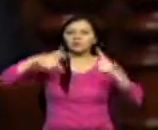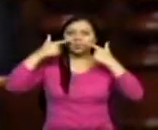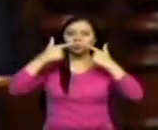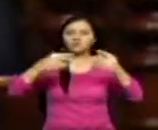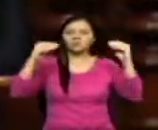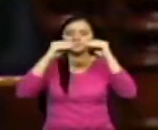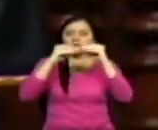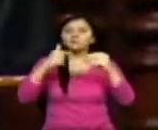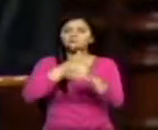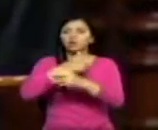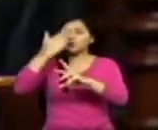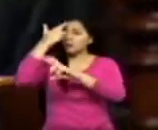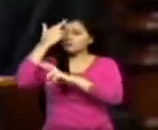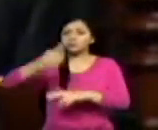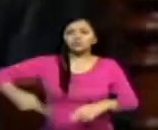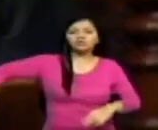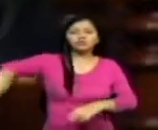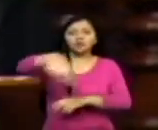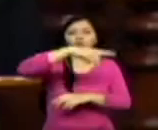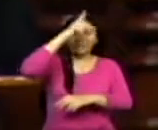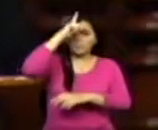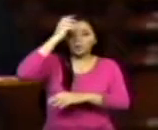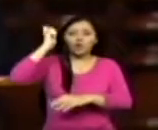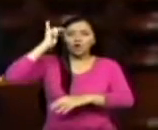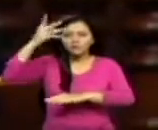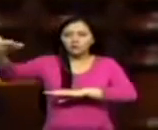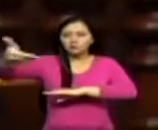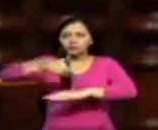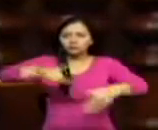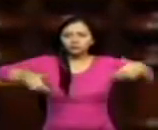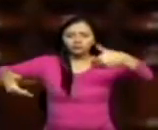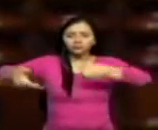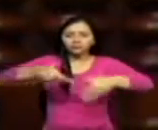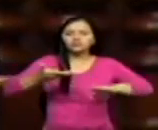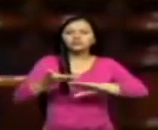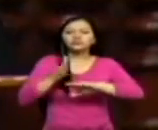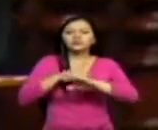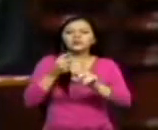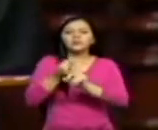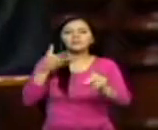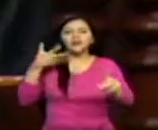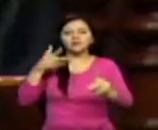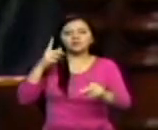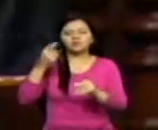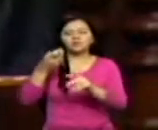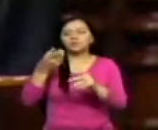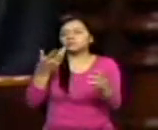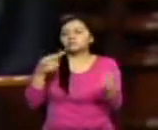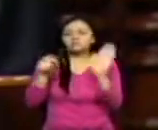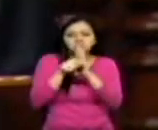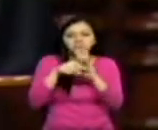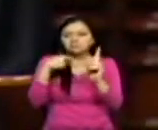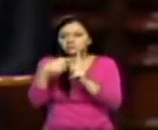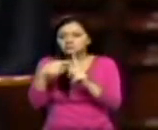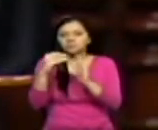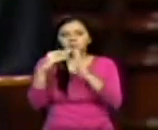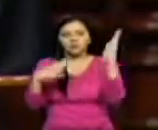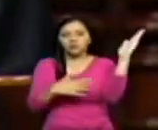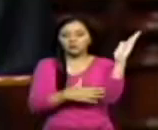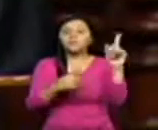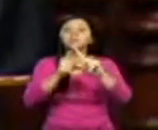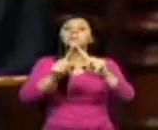la opinión de todos los ciudadanos respecto al impacto de un proyecto. Sin